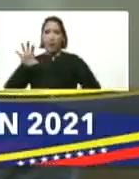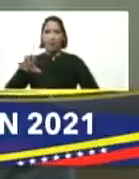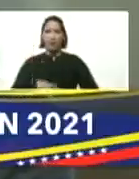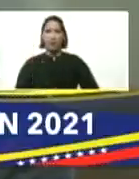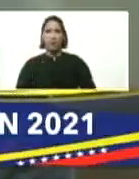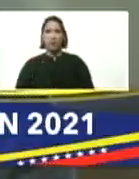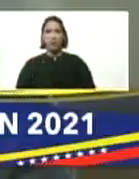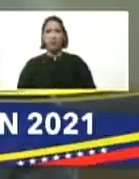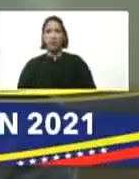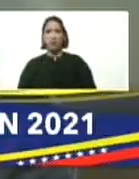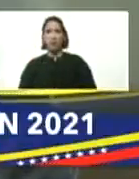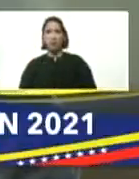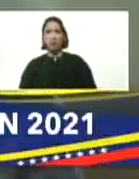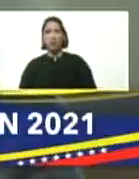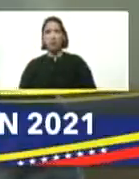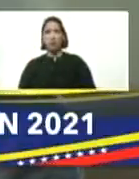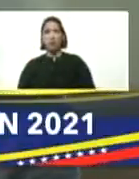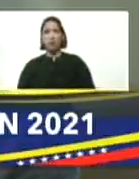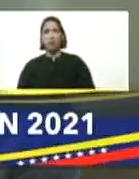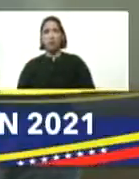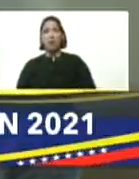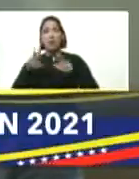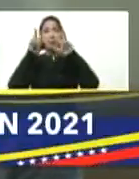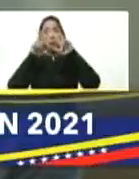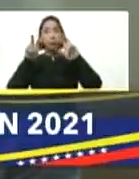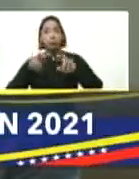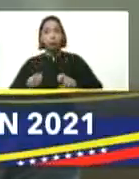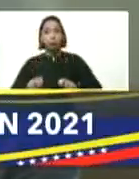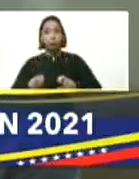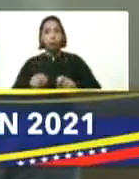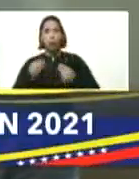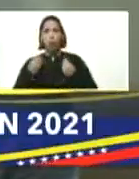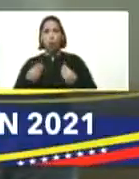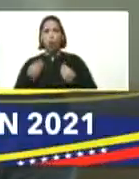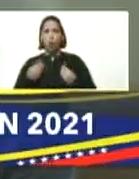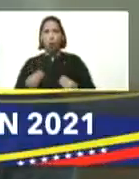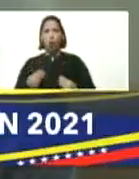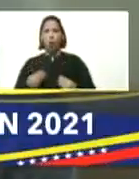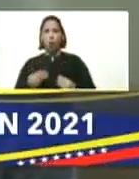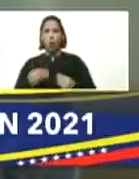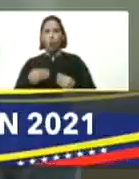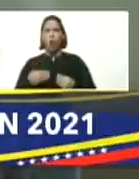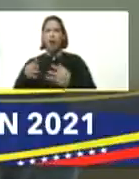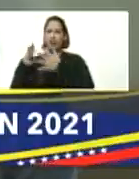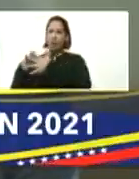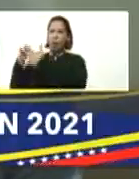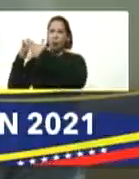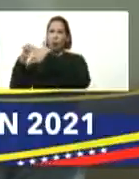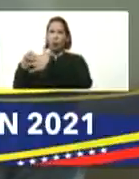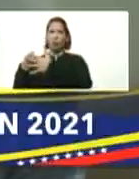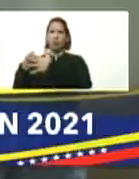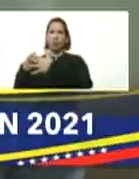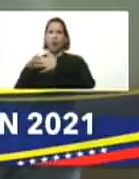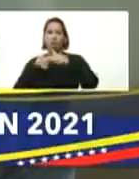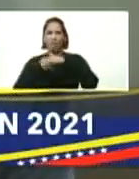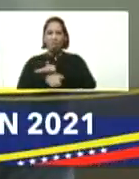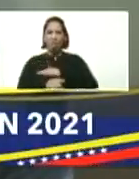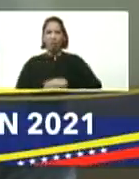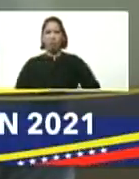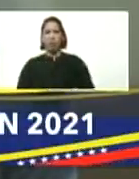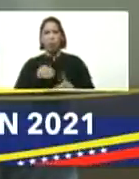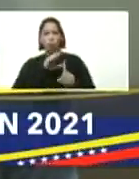simplemente de eso, sino de examinar cómo la penetración de Estados Unidos es una penetración